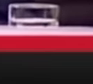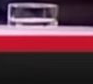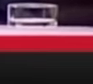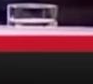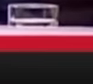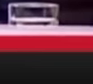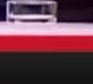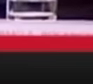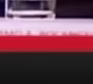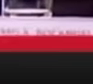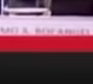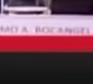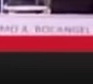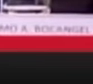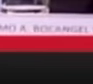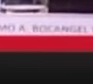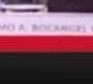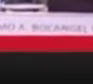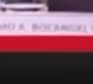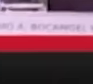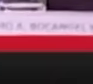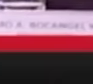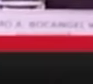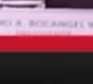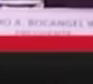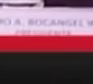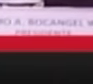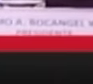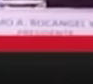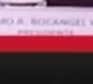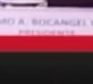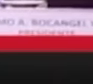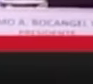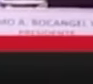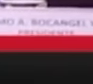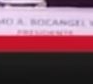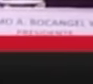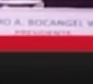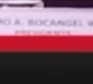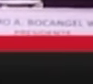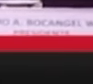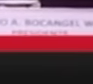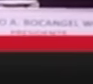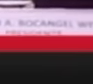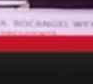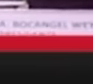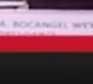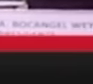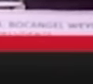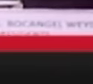ahora. En cuanto a la relación con la doctora Segarra es una profesional que